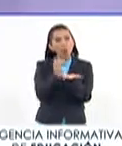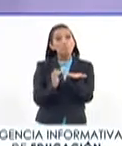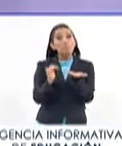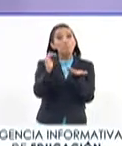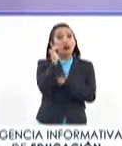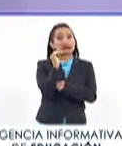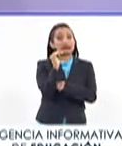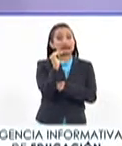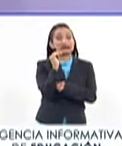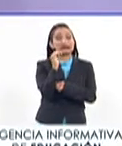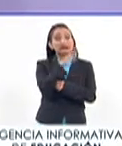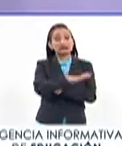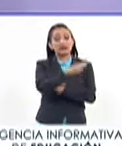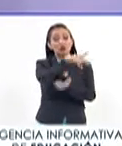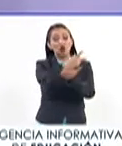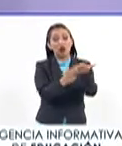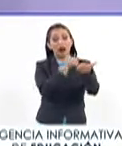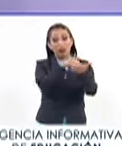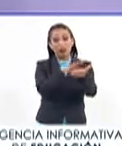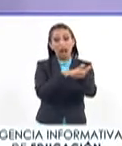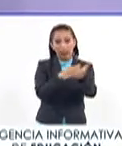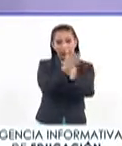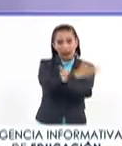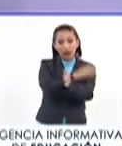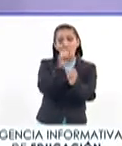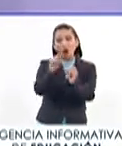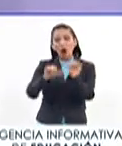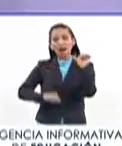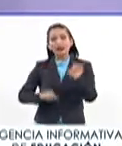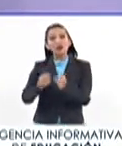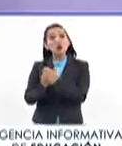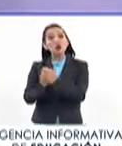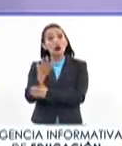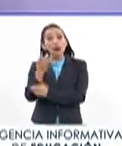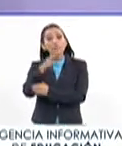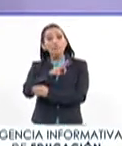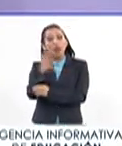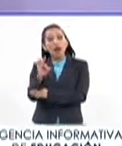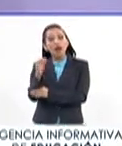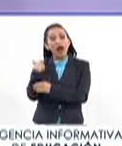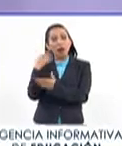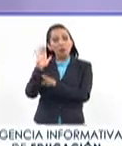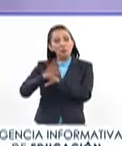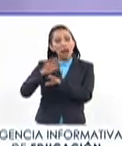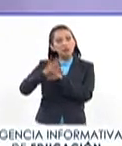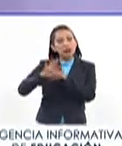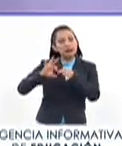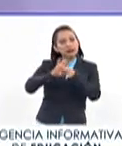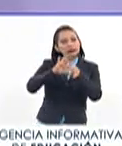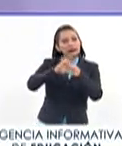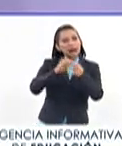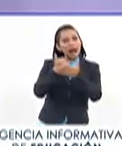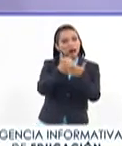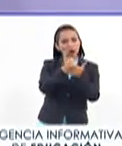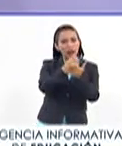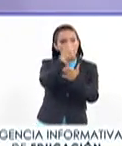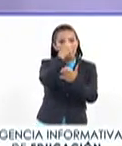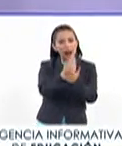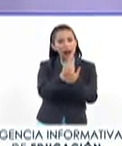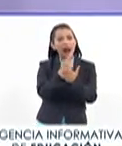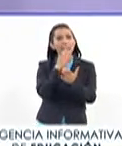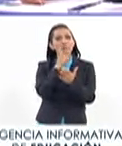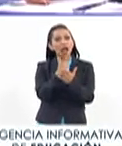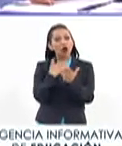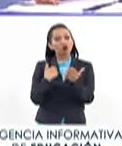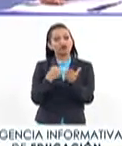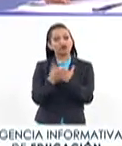aumenten tanto en los programas ya existentes como en acciones nuevas que puedan ir complementando para ayudar